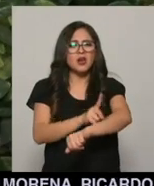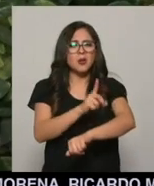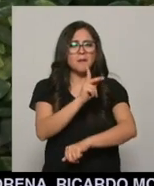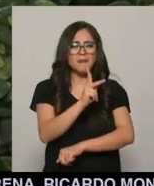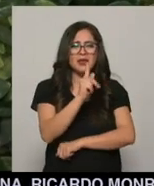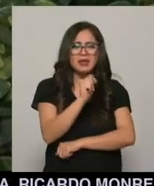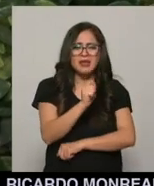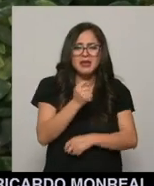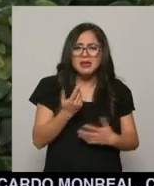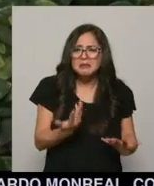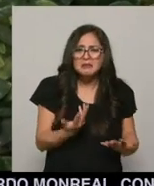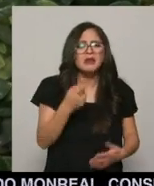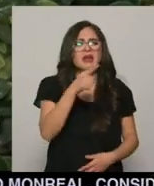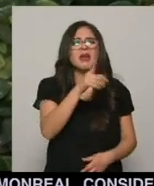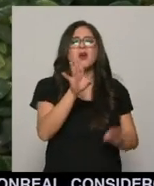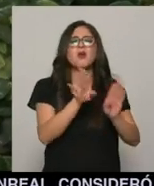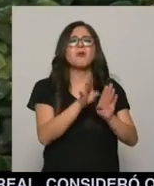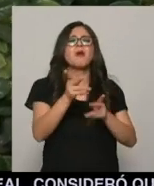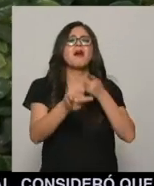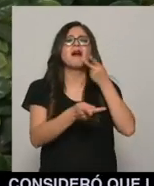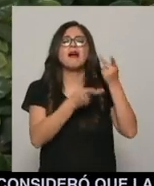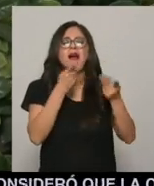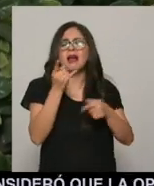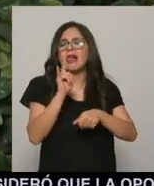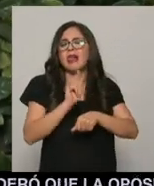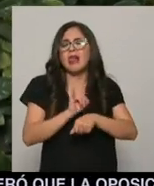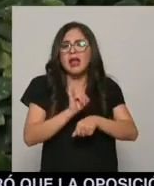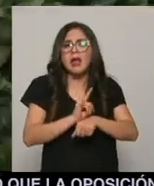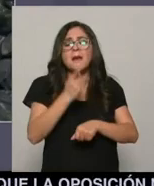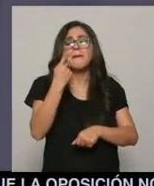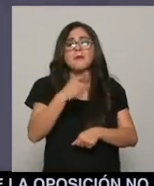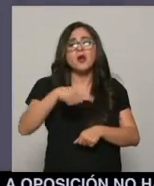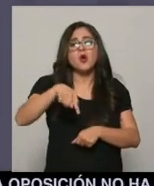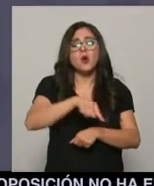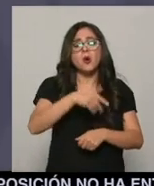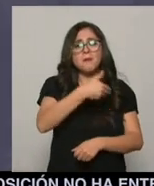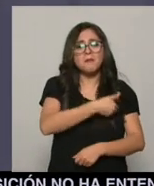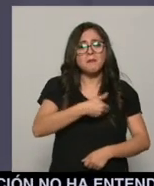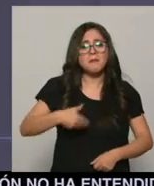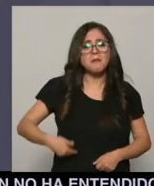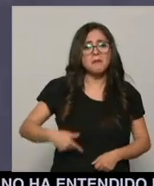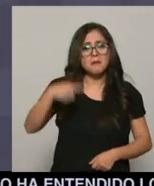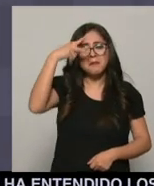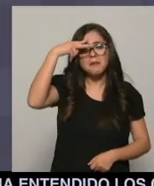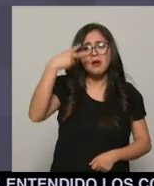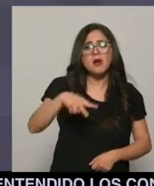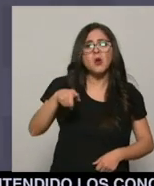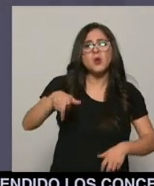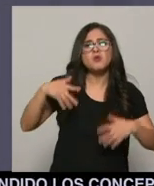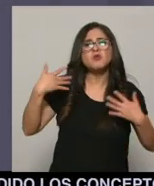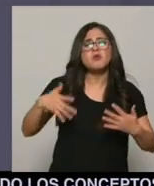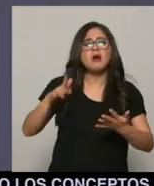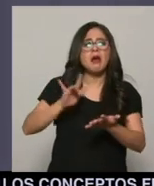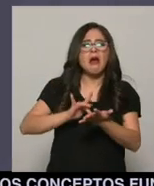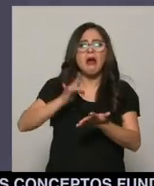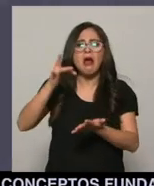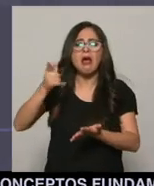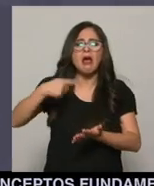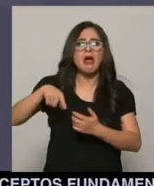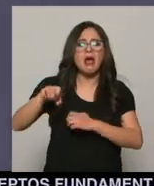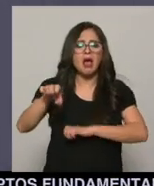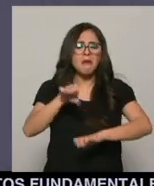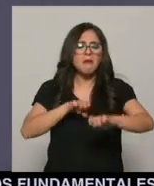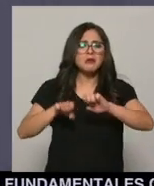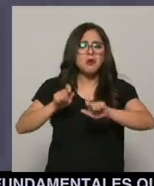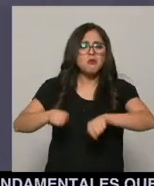el neoliberalismo sigue ahí. Hoy Andrés Manuel López Obrador le da las gracias a los grandes empresarios de este país que han sido los más beneficiados en los últimos 30